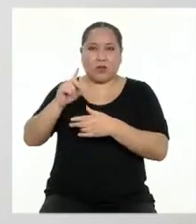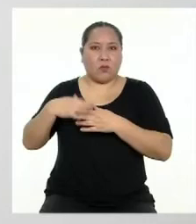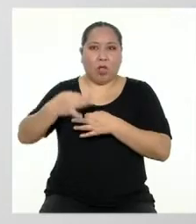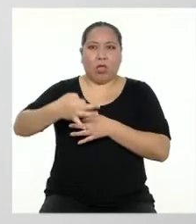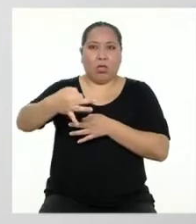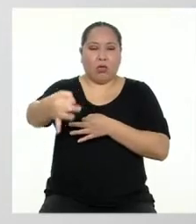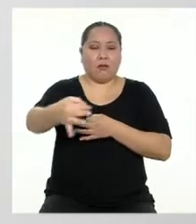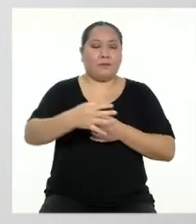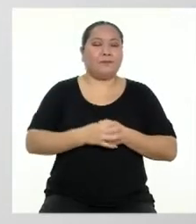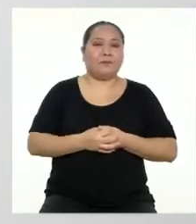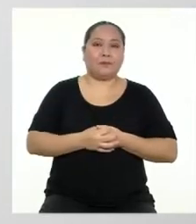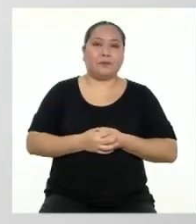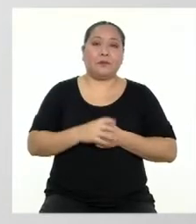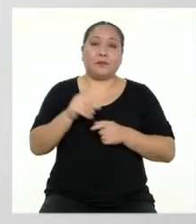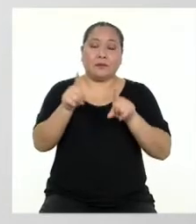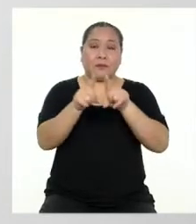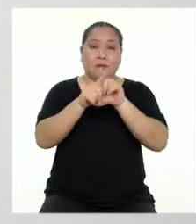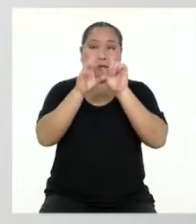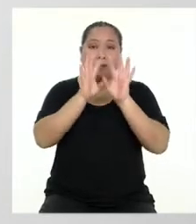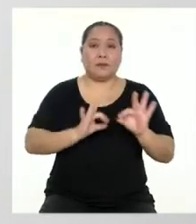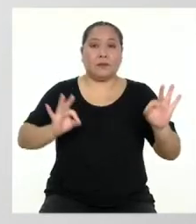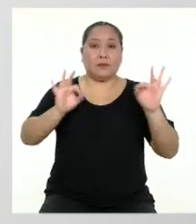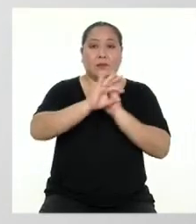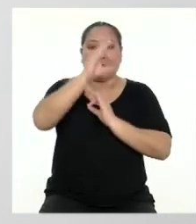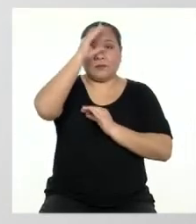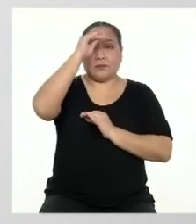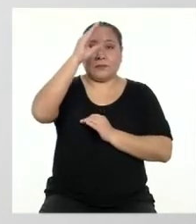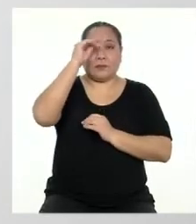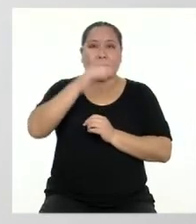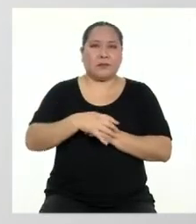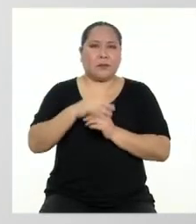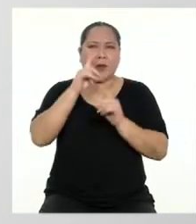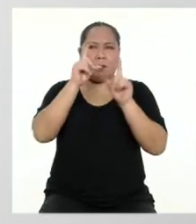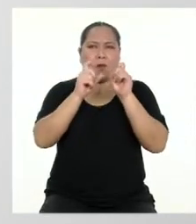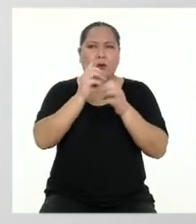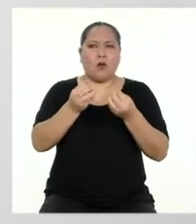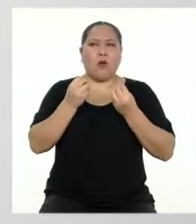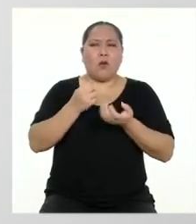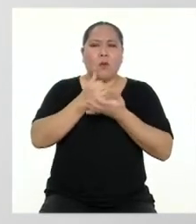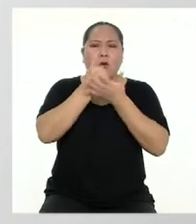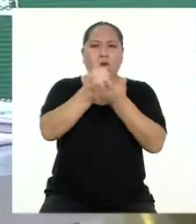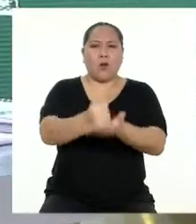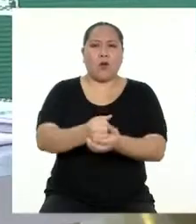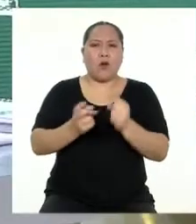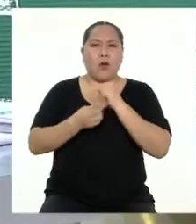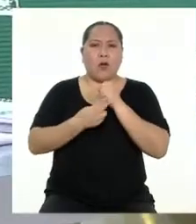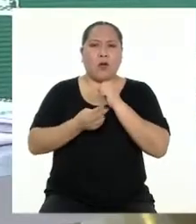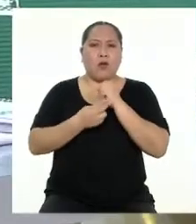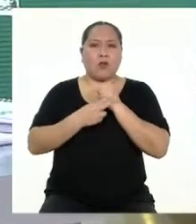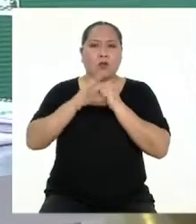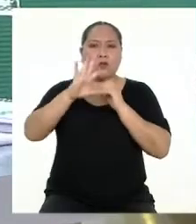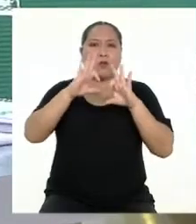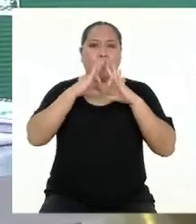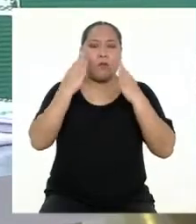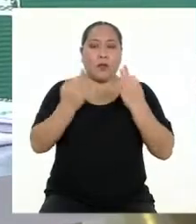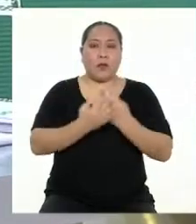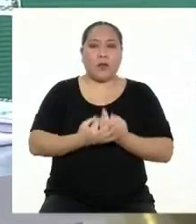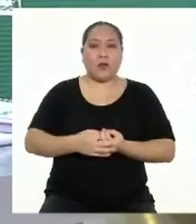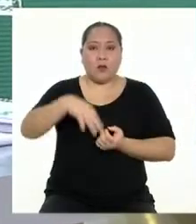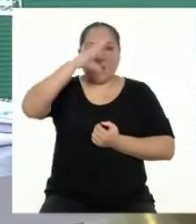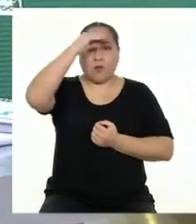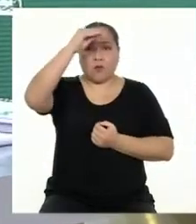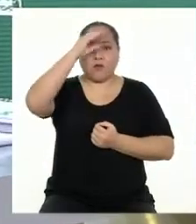es muy importante que las chicas y chicos se pregunten cómo contribuir con el ahorro en sus familias. Las chicas y chicos del Perú deberían